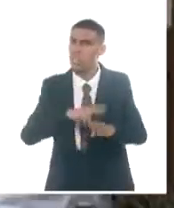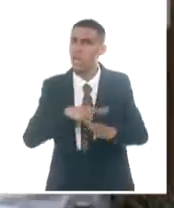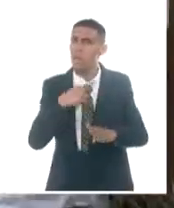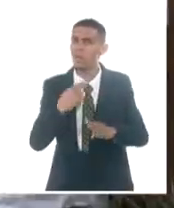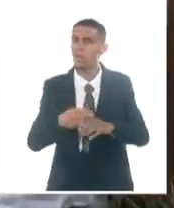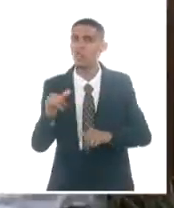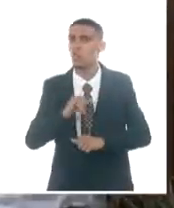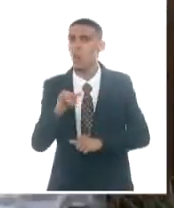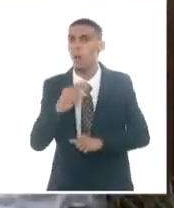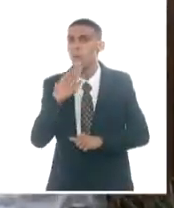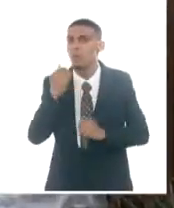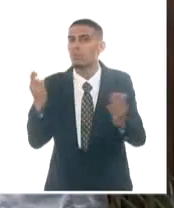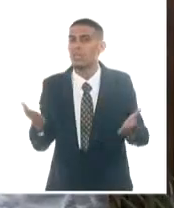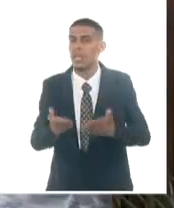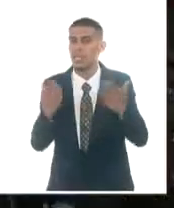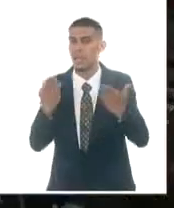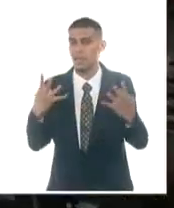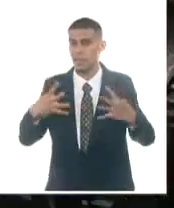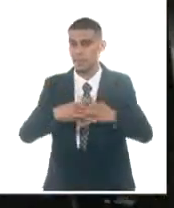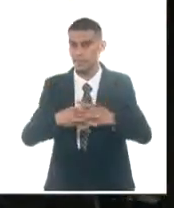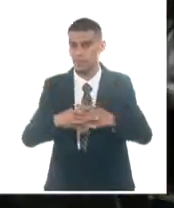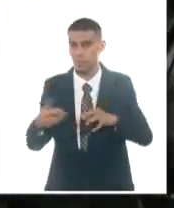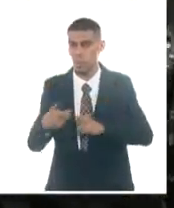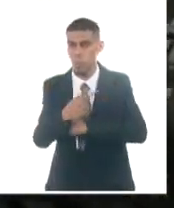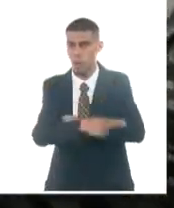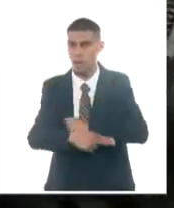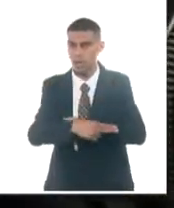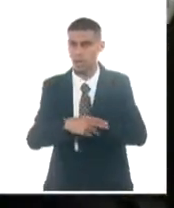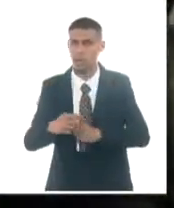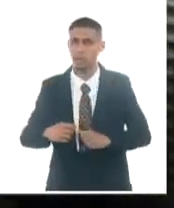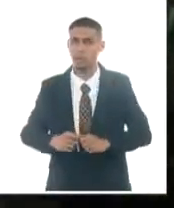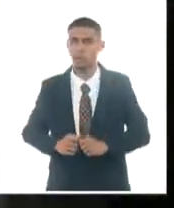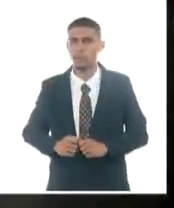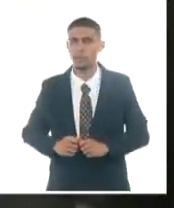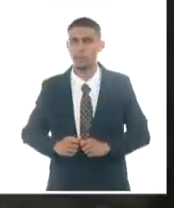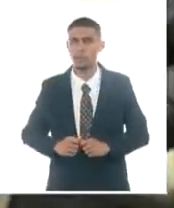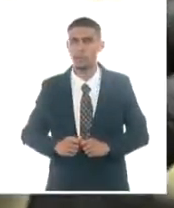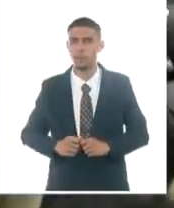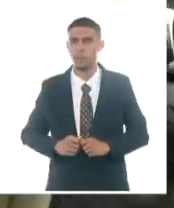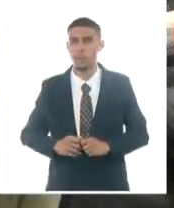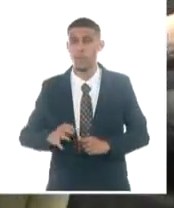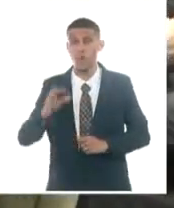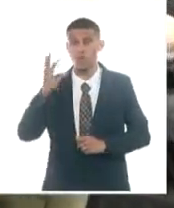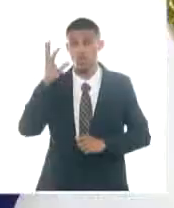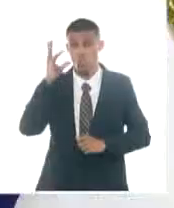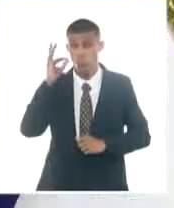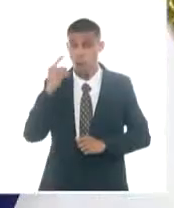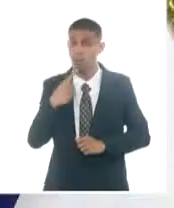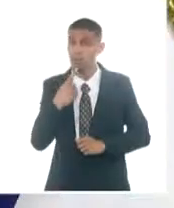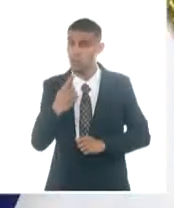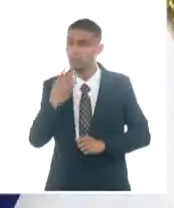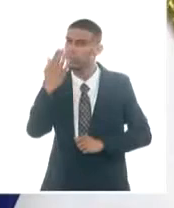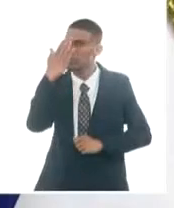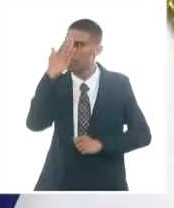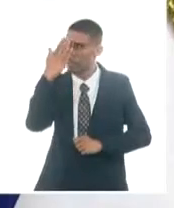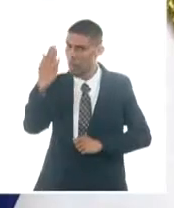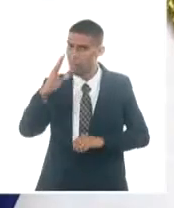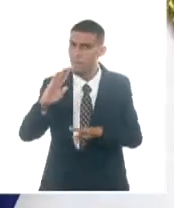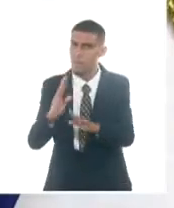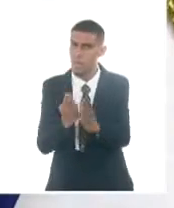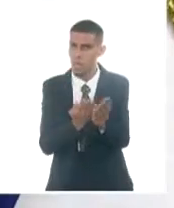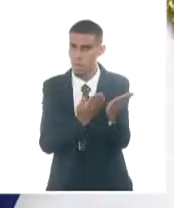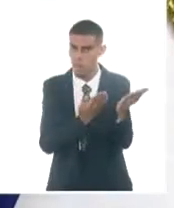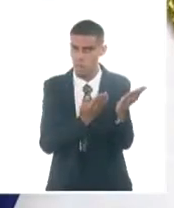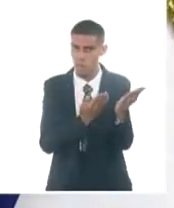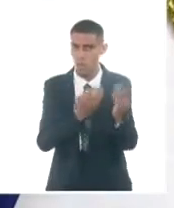acicate en el desarrollo de estos vínculos. Por su parte, Zielka Szczepanowicz, al agradecer el recibimiento dispensado,